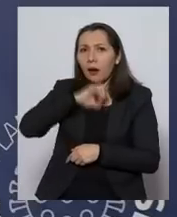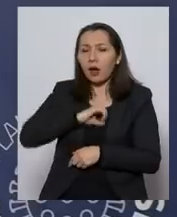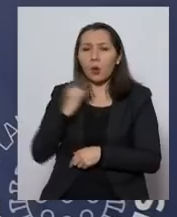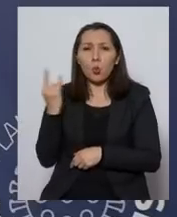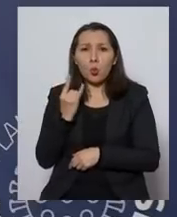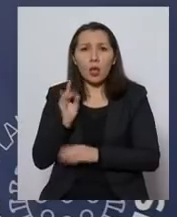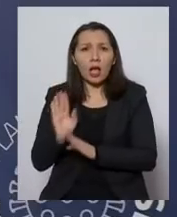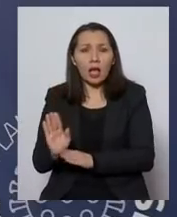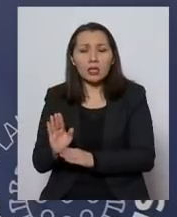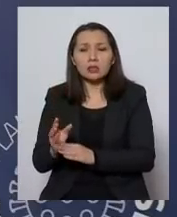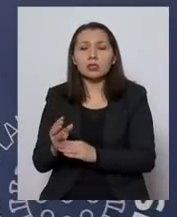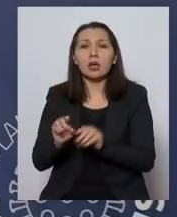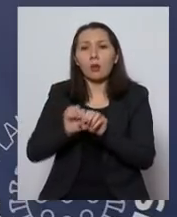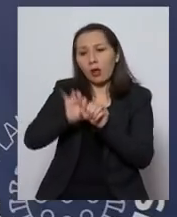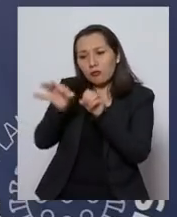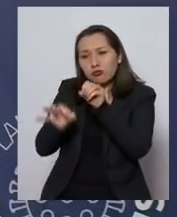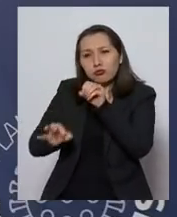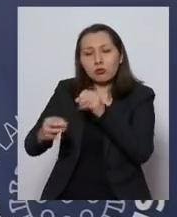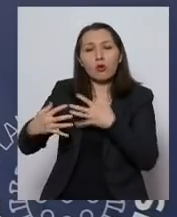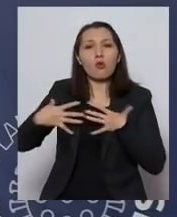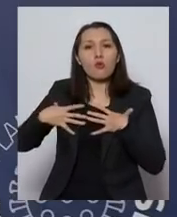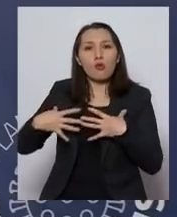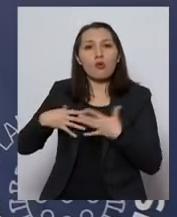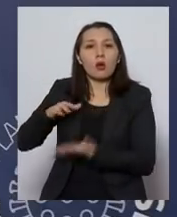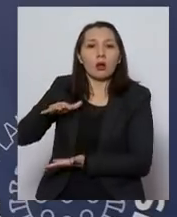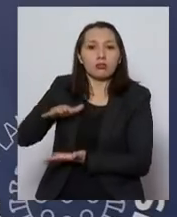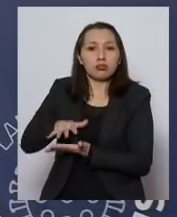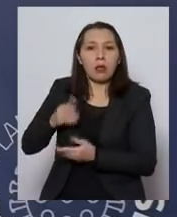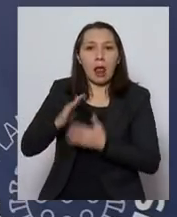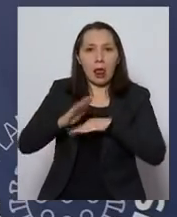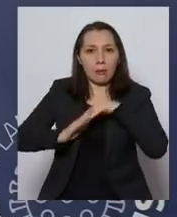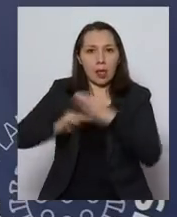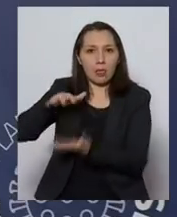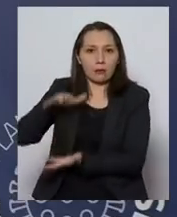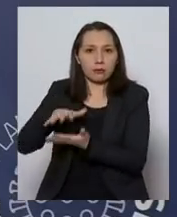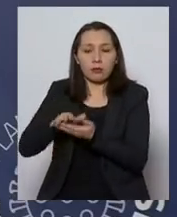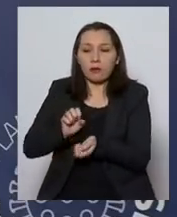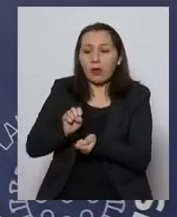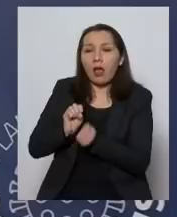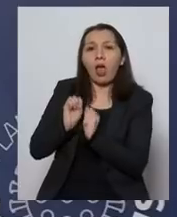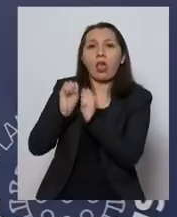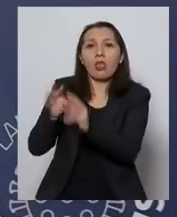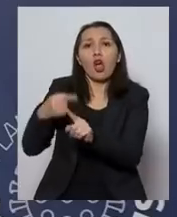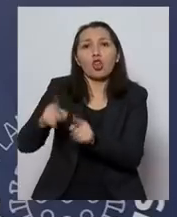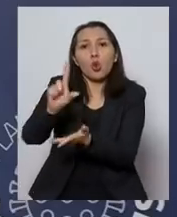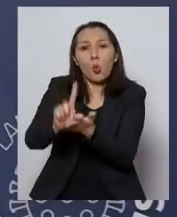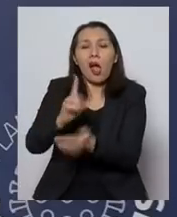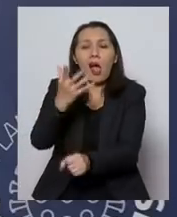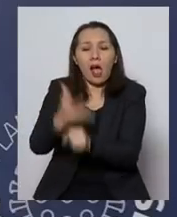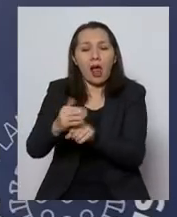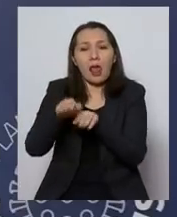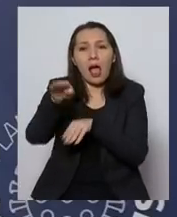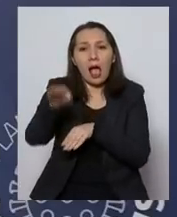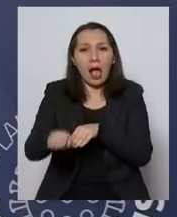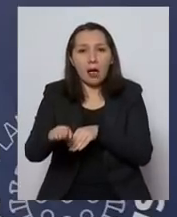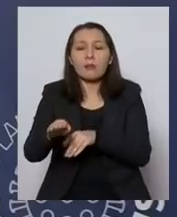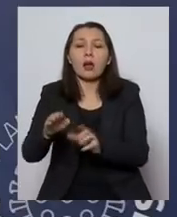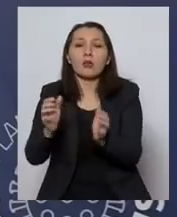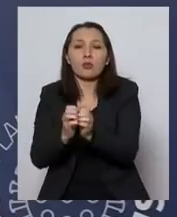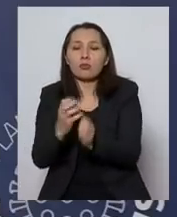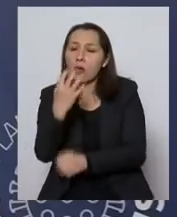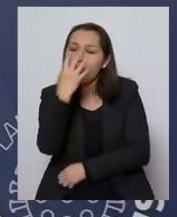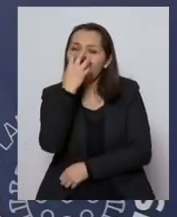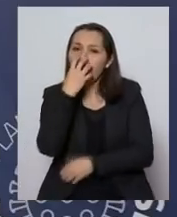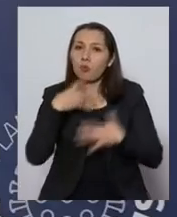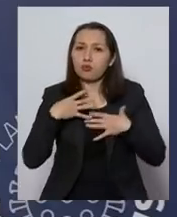urgencia, se conecta a una ventilación manual y se traslada a un lugar donde haya cama y respirador, del